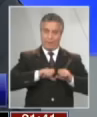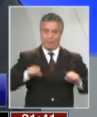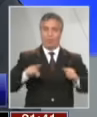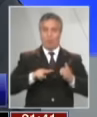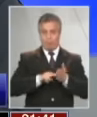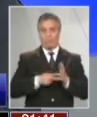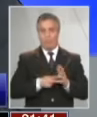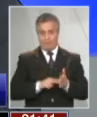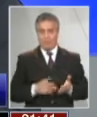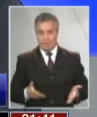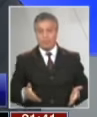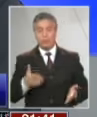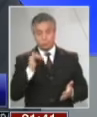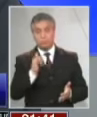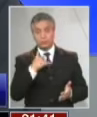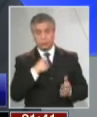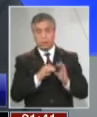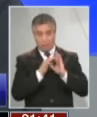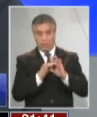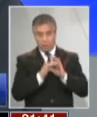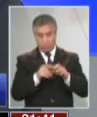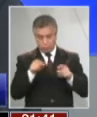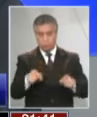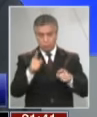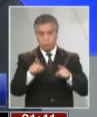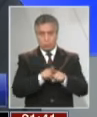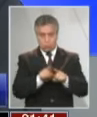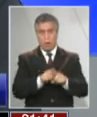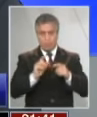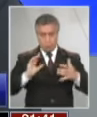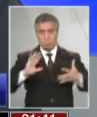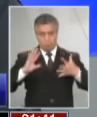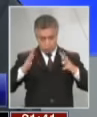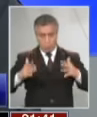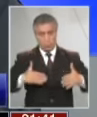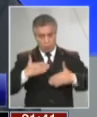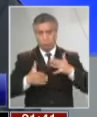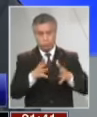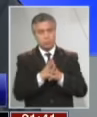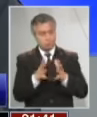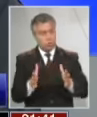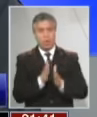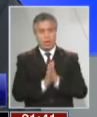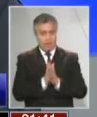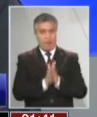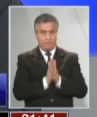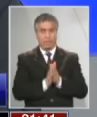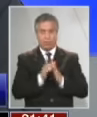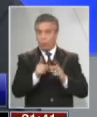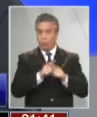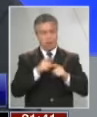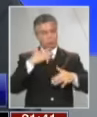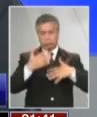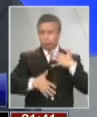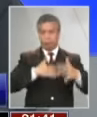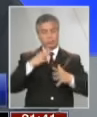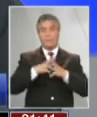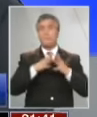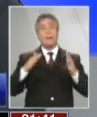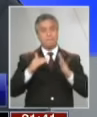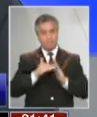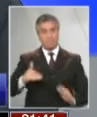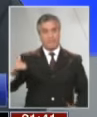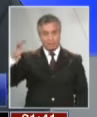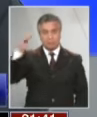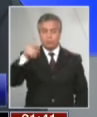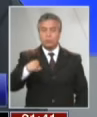quiero decirles, y agradezco este espacio, que hemos avanzado un mundo en el sentido de que esto ha sido muy rápido, evitamos una catástrofe mucho mayor a dar la